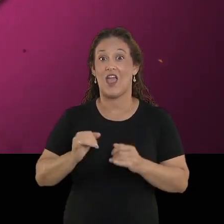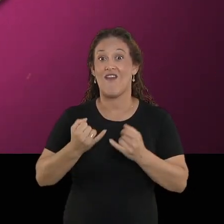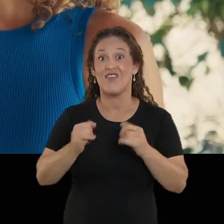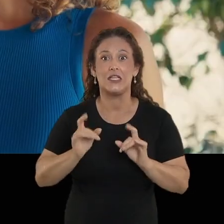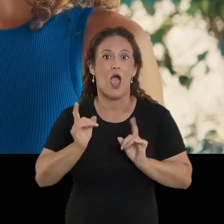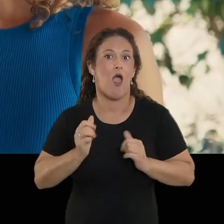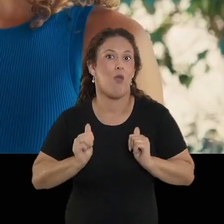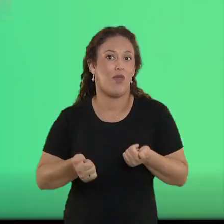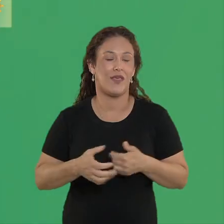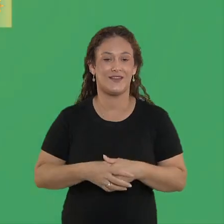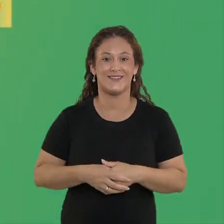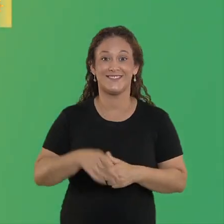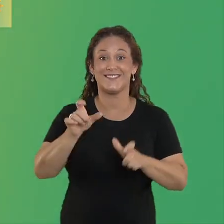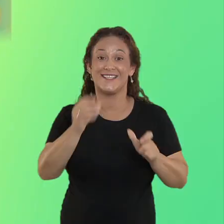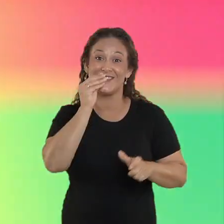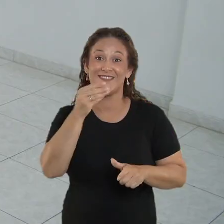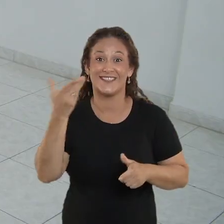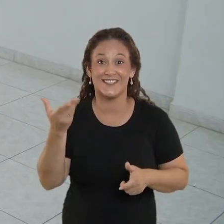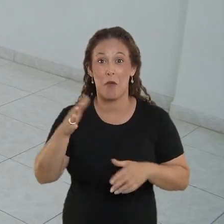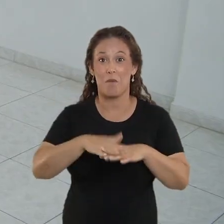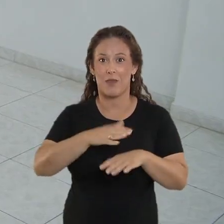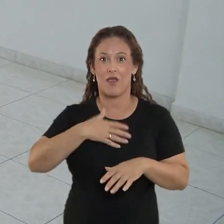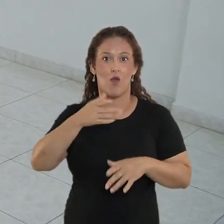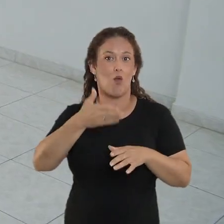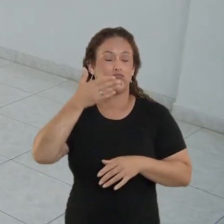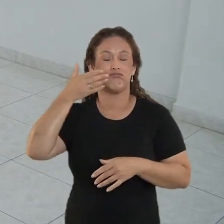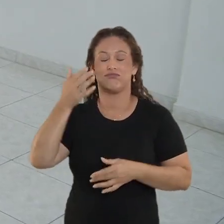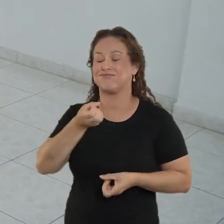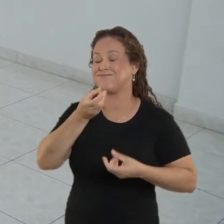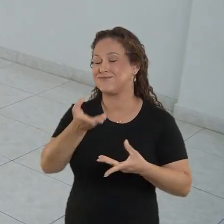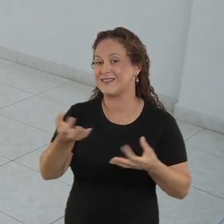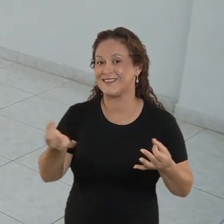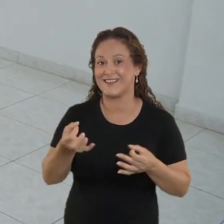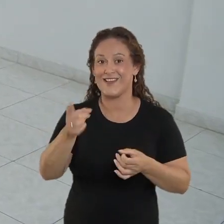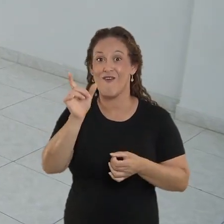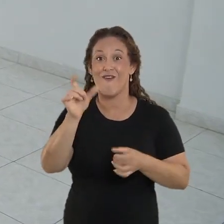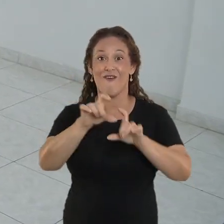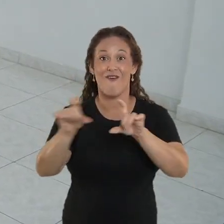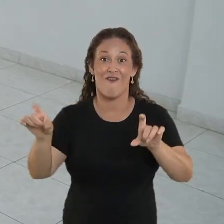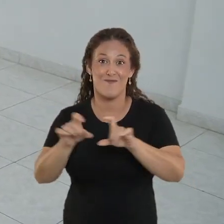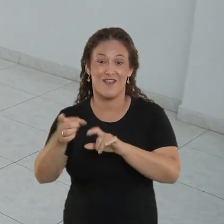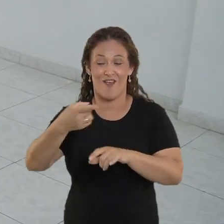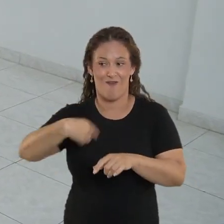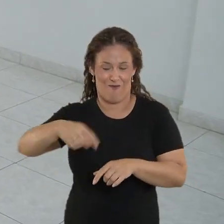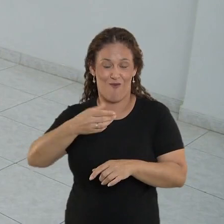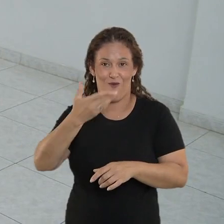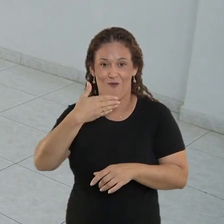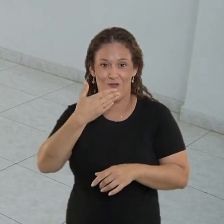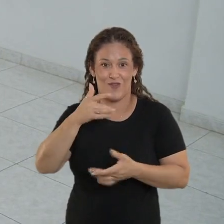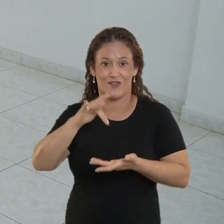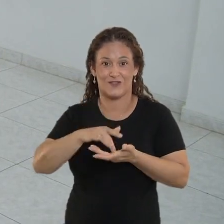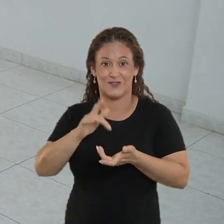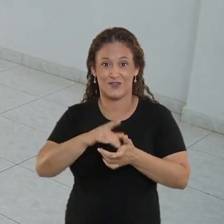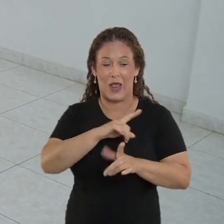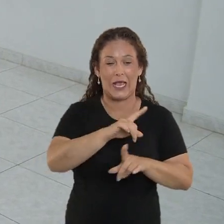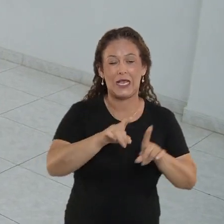La fiesta acaba de empezar. Gente fantástica, para mí es un honor contarles que una de las compañías que todos